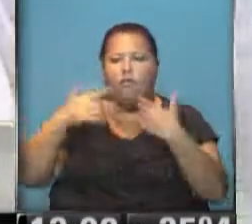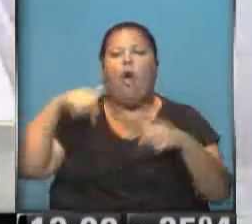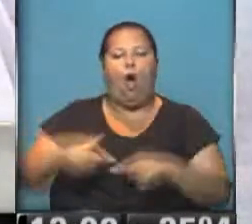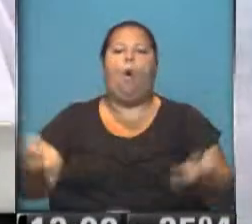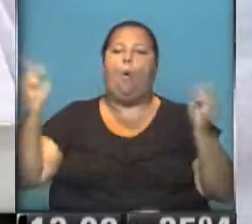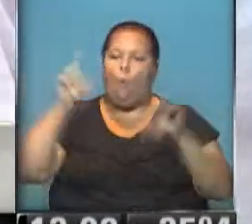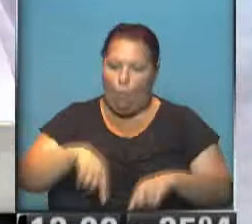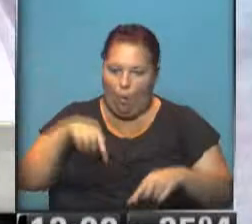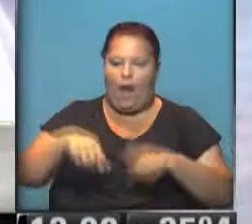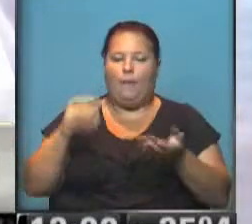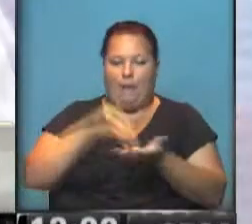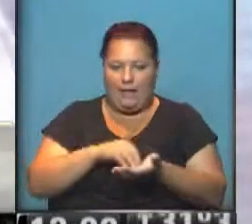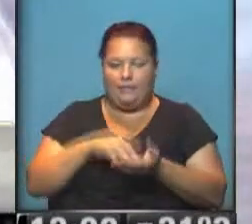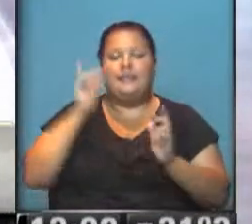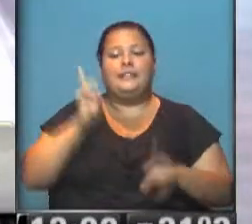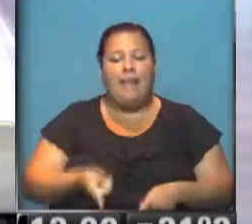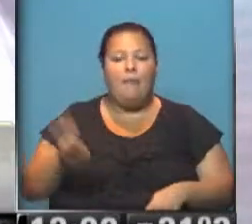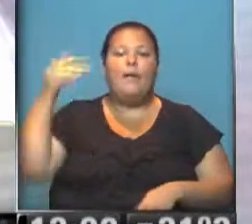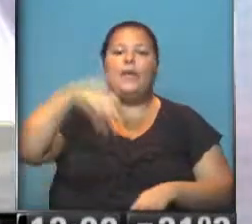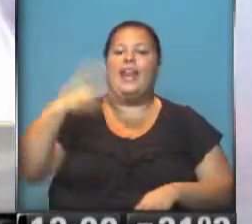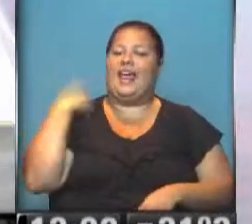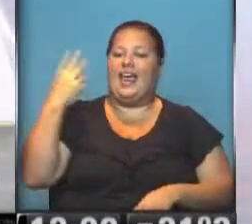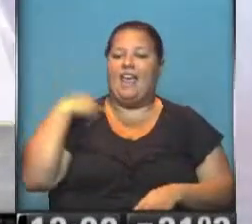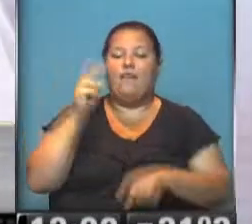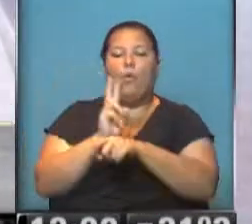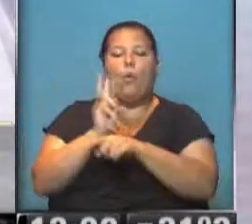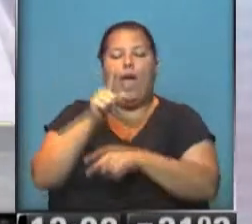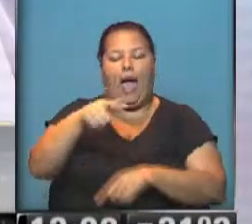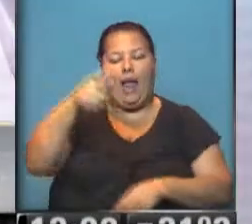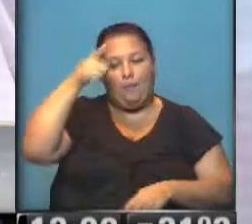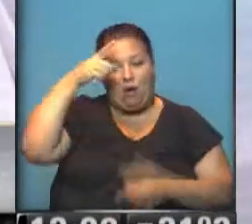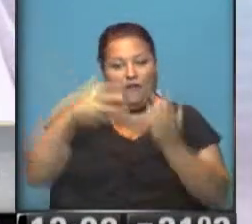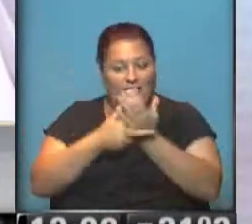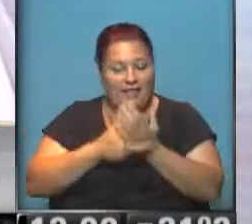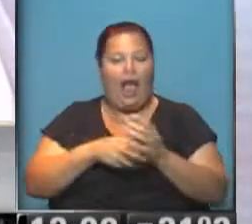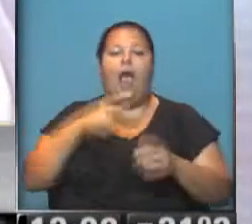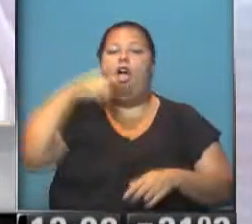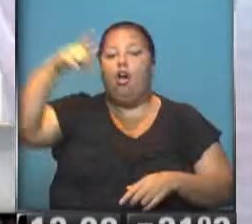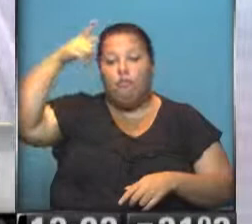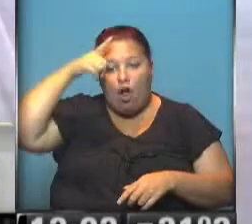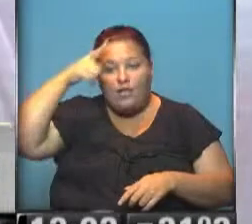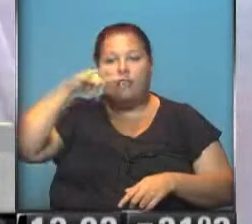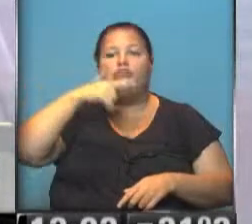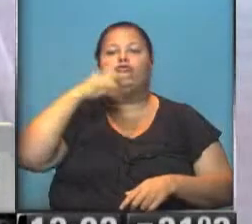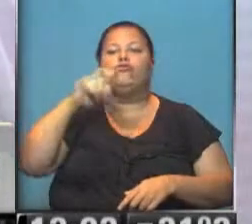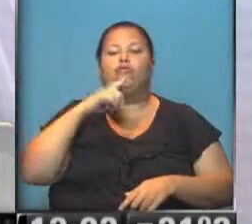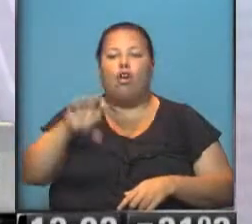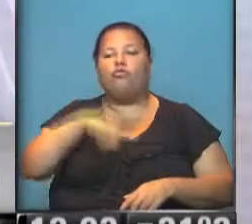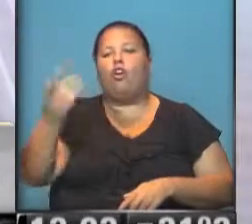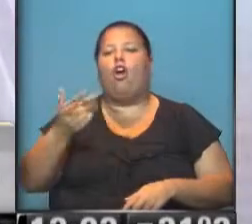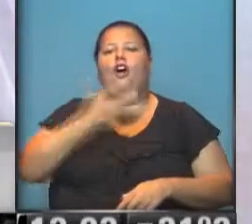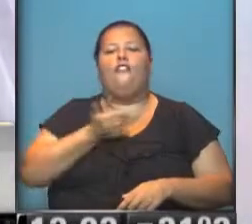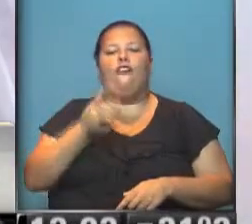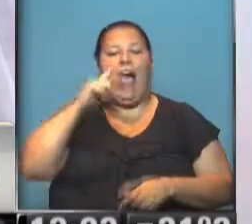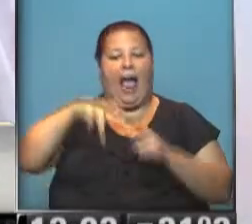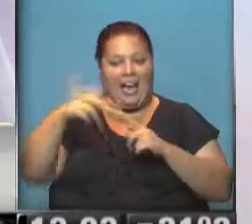volverá durante el día de hoy. También la presencia de los jefes de la custodia de Nisman, los policías Soto y Fariña. Pero quien se retiró